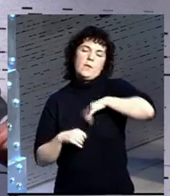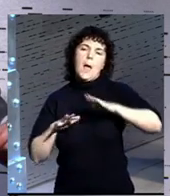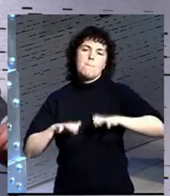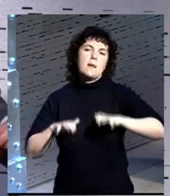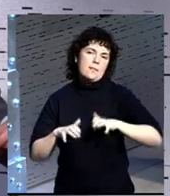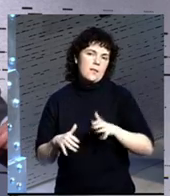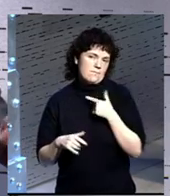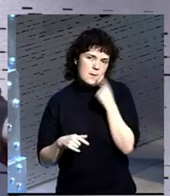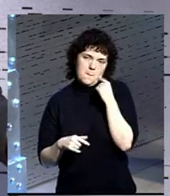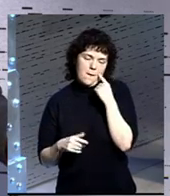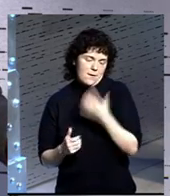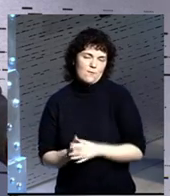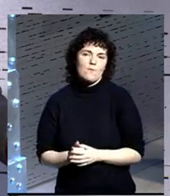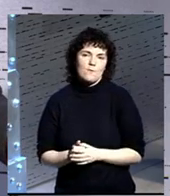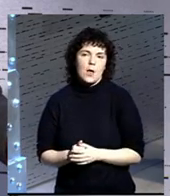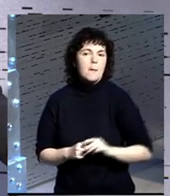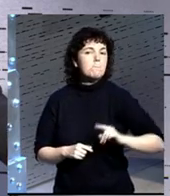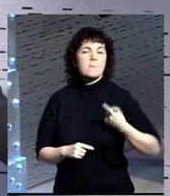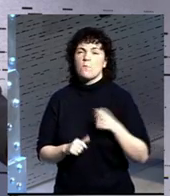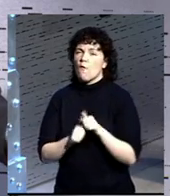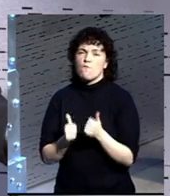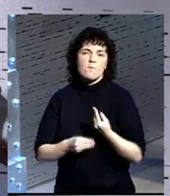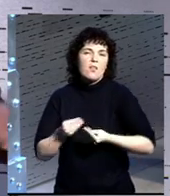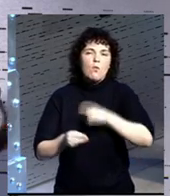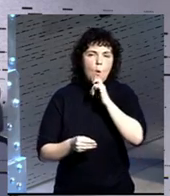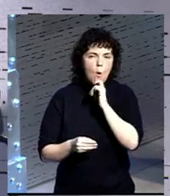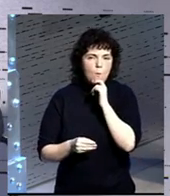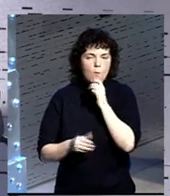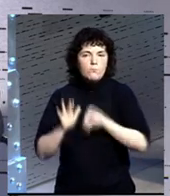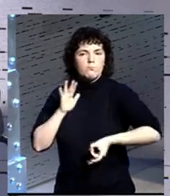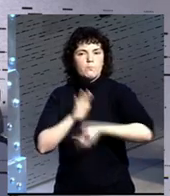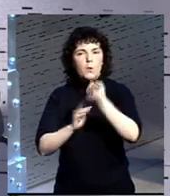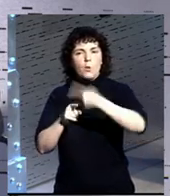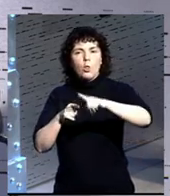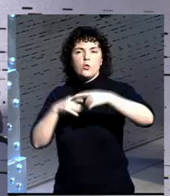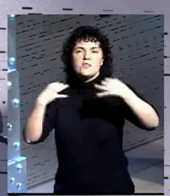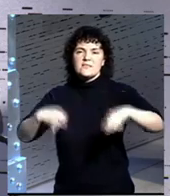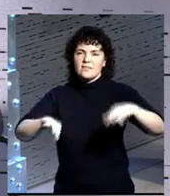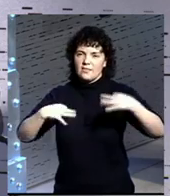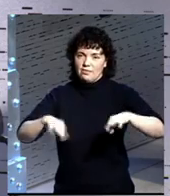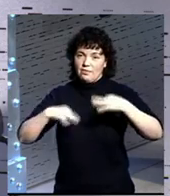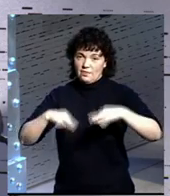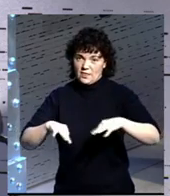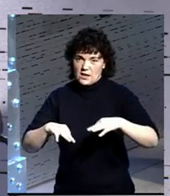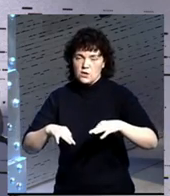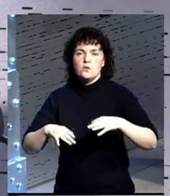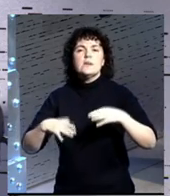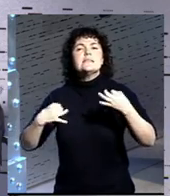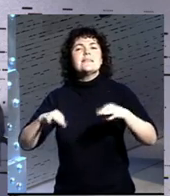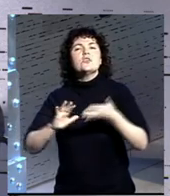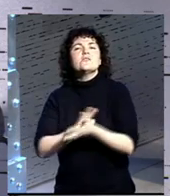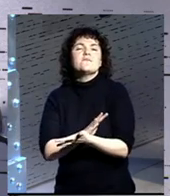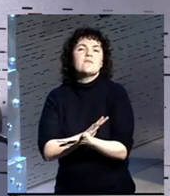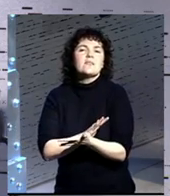en las entidades financieras, y la primera manera es haciendo los productos más simples, pero no simples en el